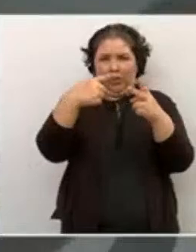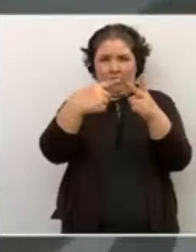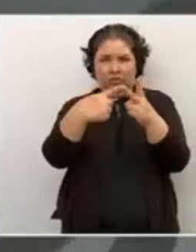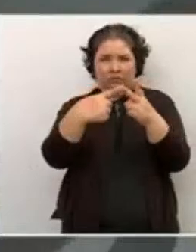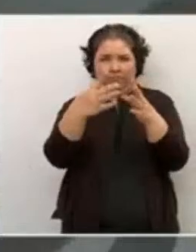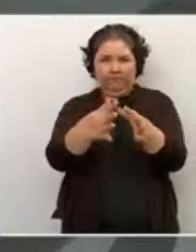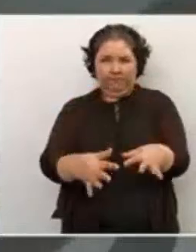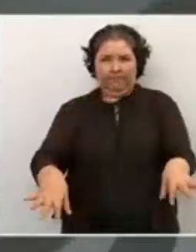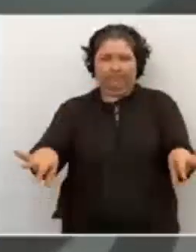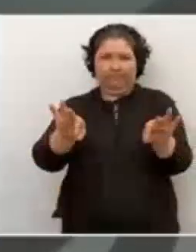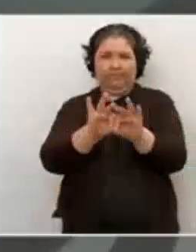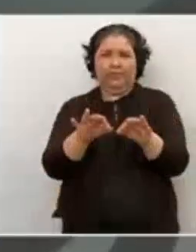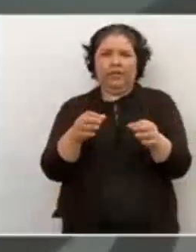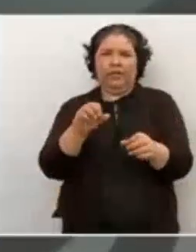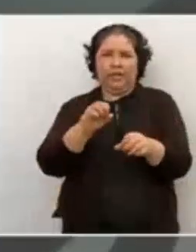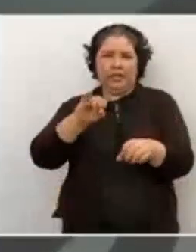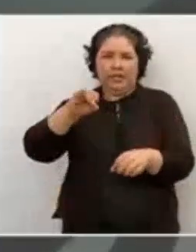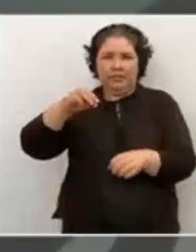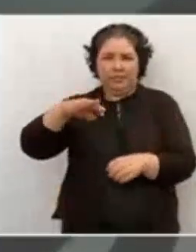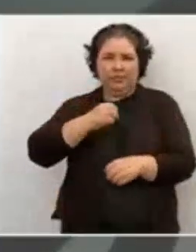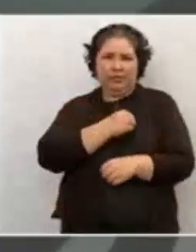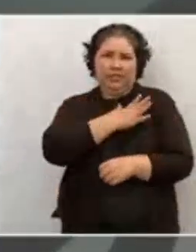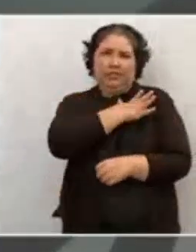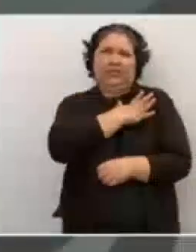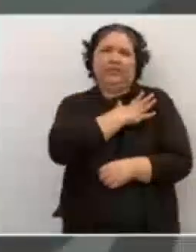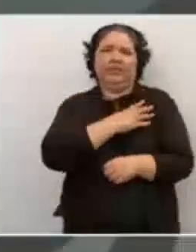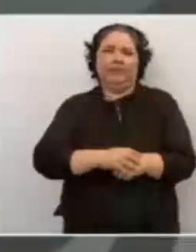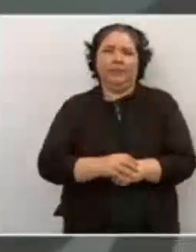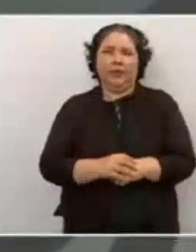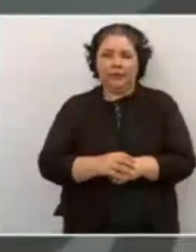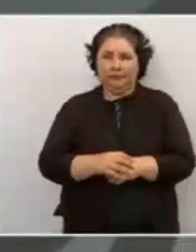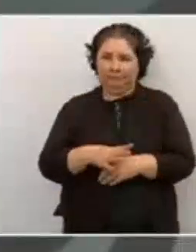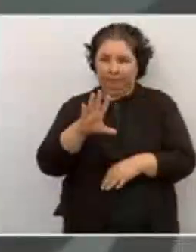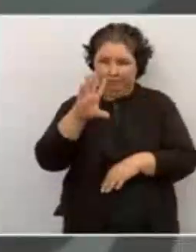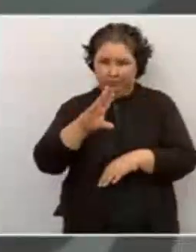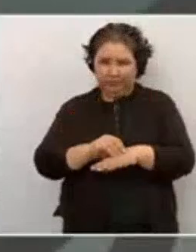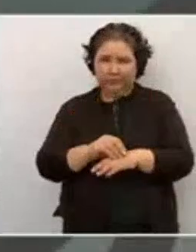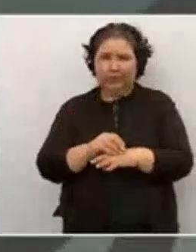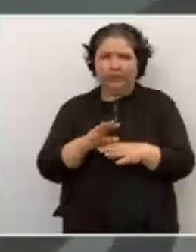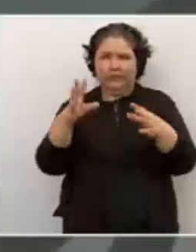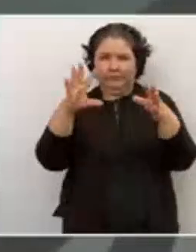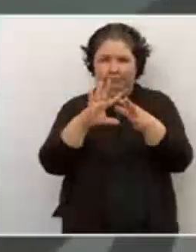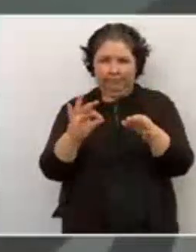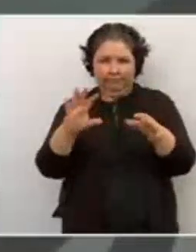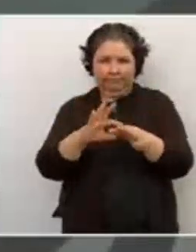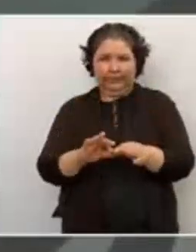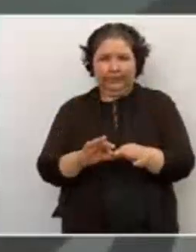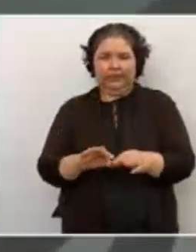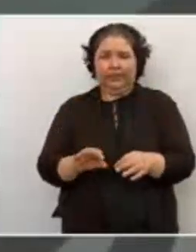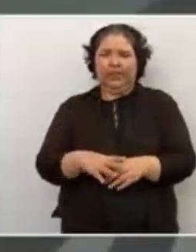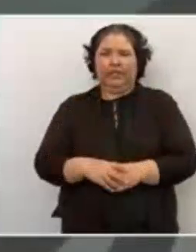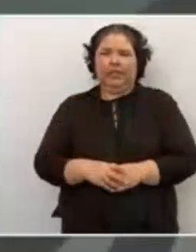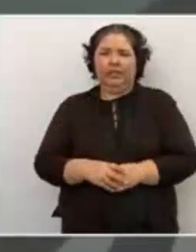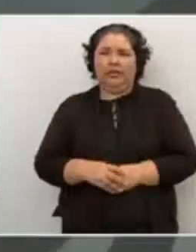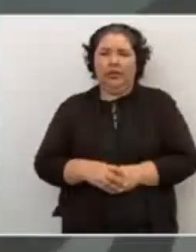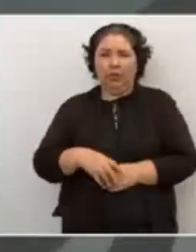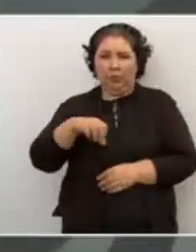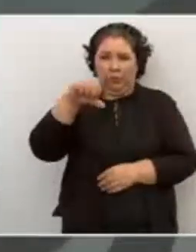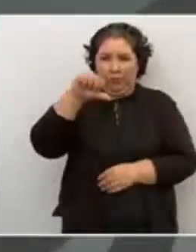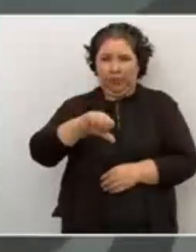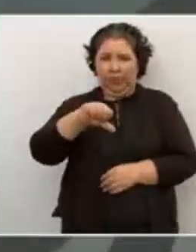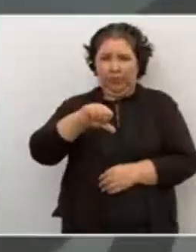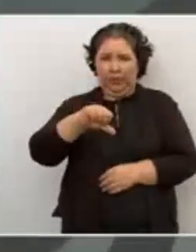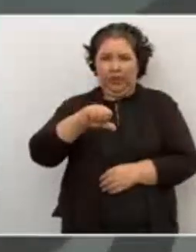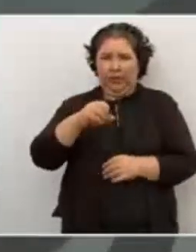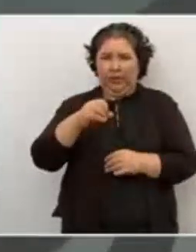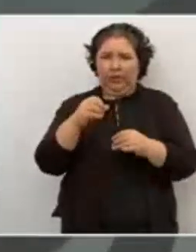consolidación del IMSS Bienestar. Y para ello, permítanme compartirles una breve reflexión. Hoy, al